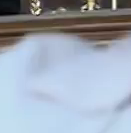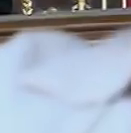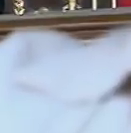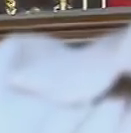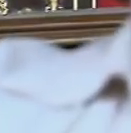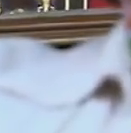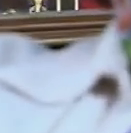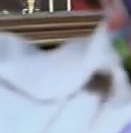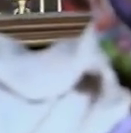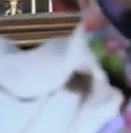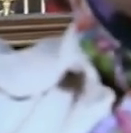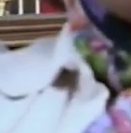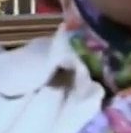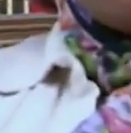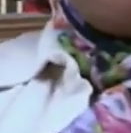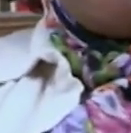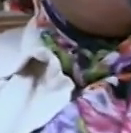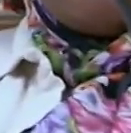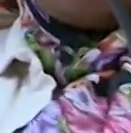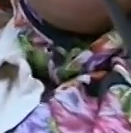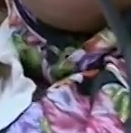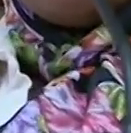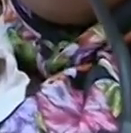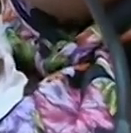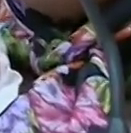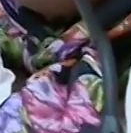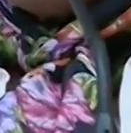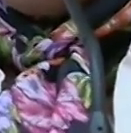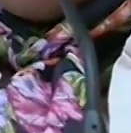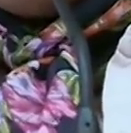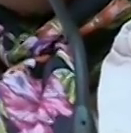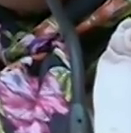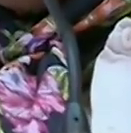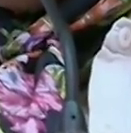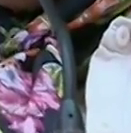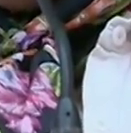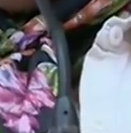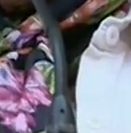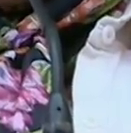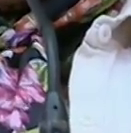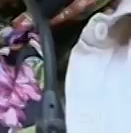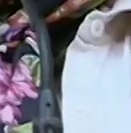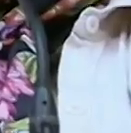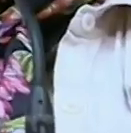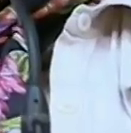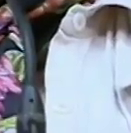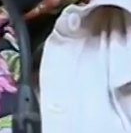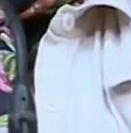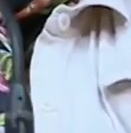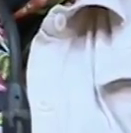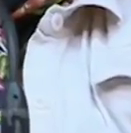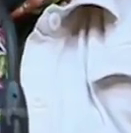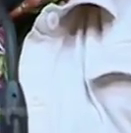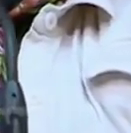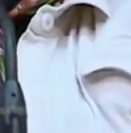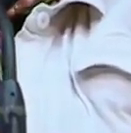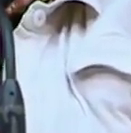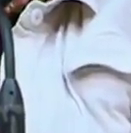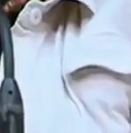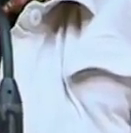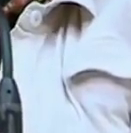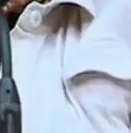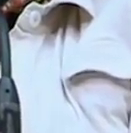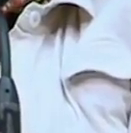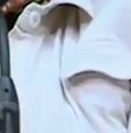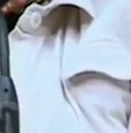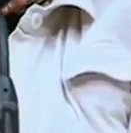Objeto. Artículo 1. Esta ley constitucional tiene por objeto el establecimiento de